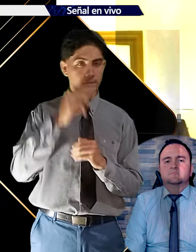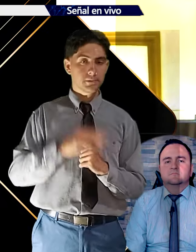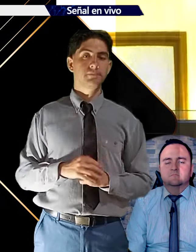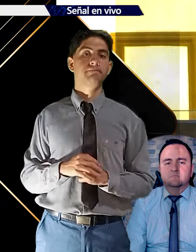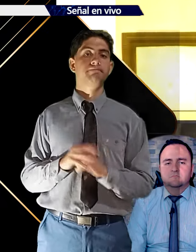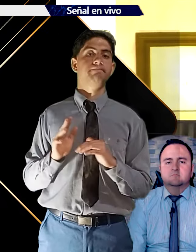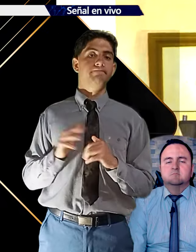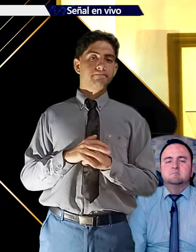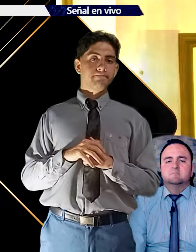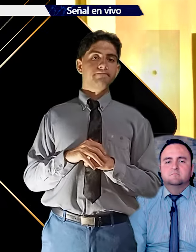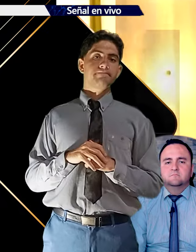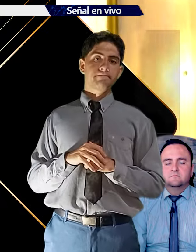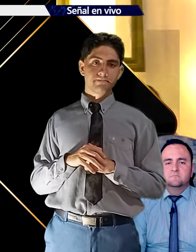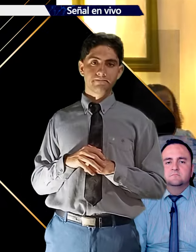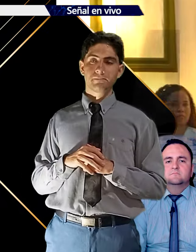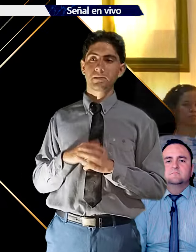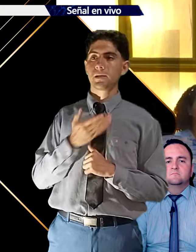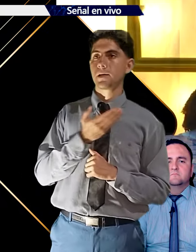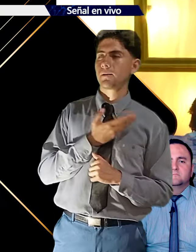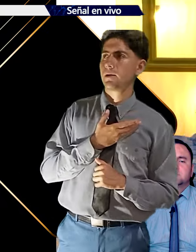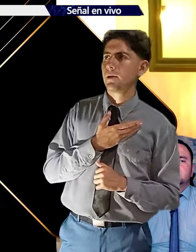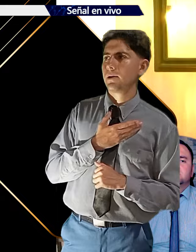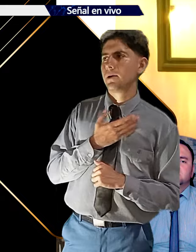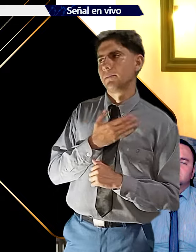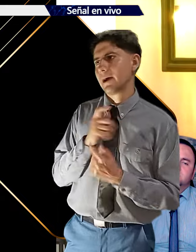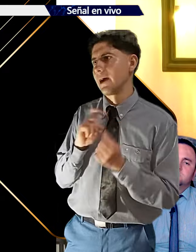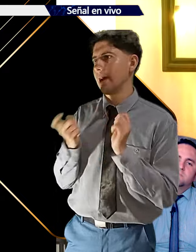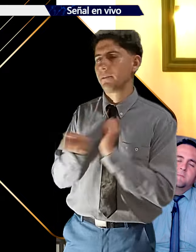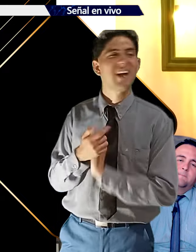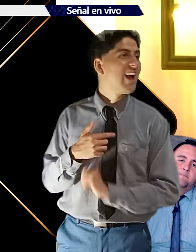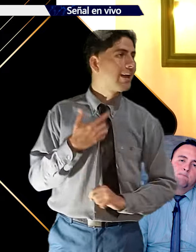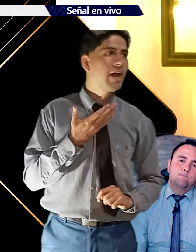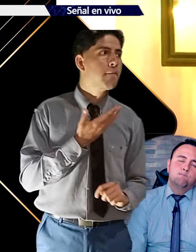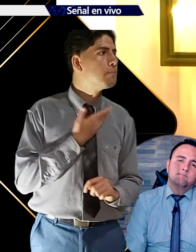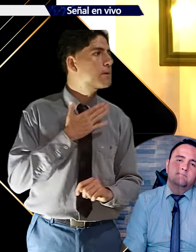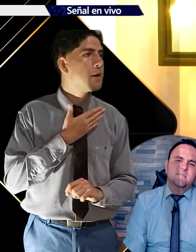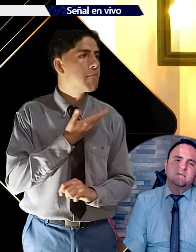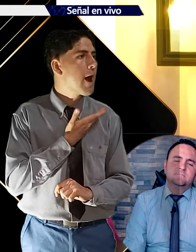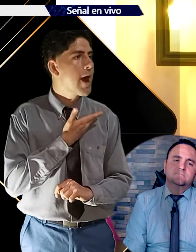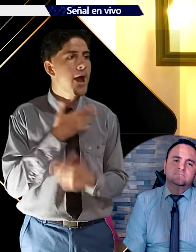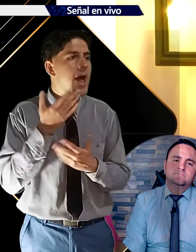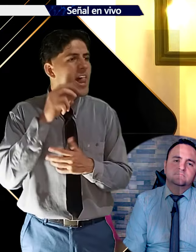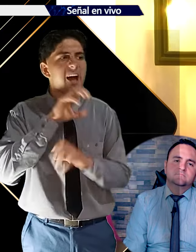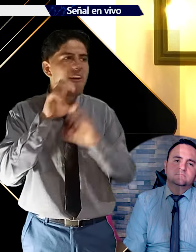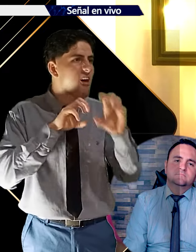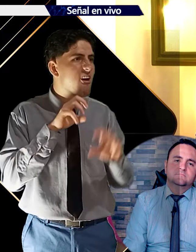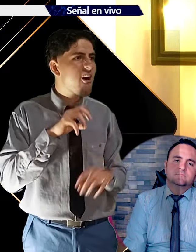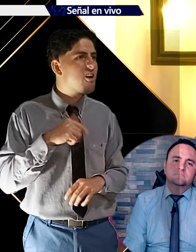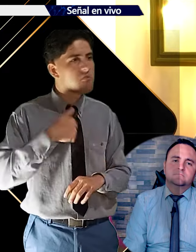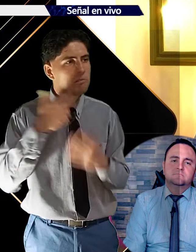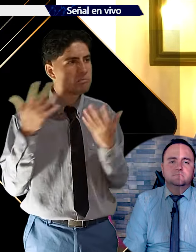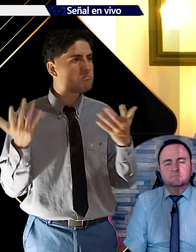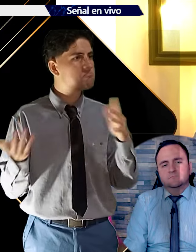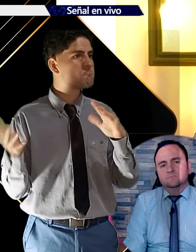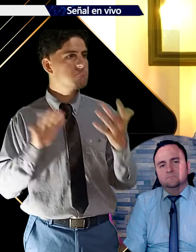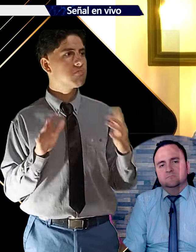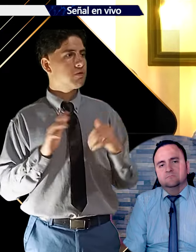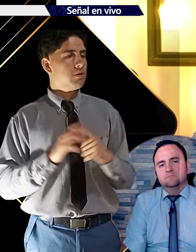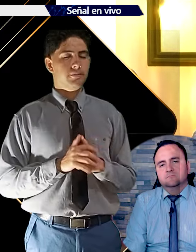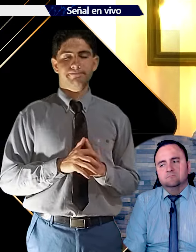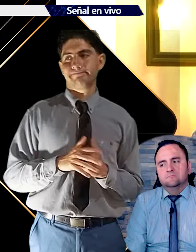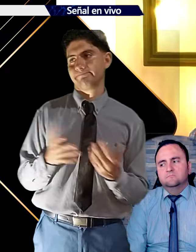hijos enseñaron que yo tengo un genio que no me aguanta nadie. Así. Y cuando le dicen los hijos: mamá, cambie, deje ese genio, es que así era mi mamá, es